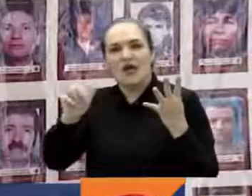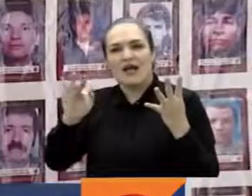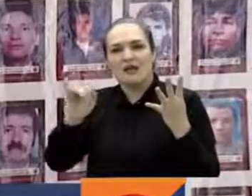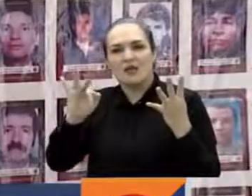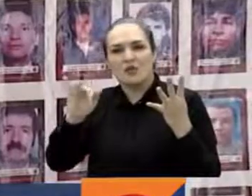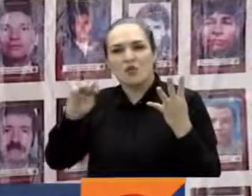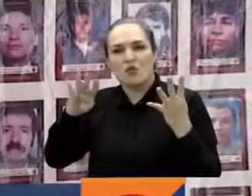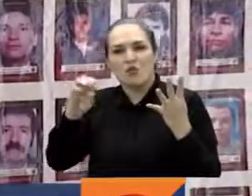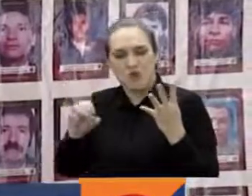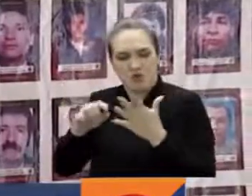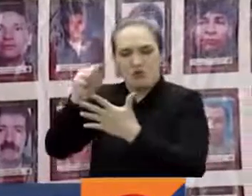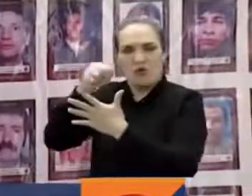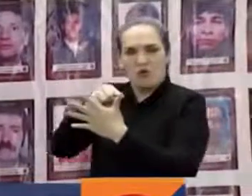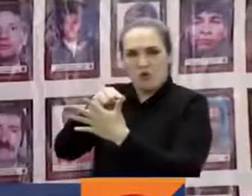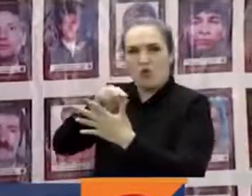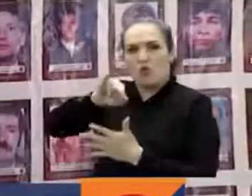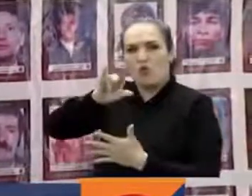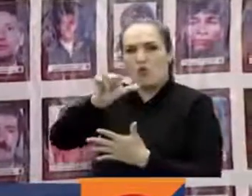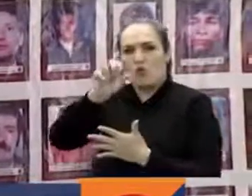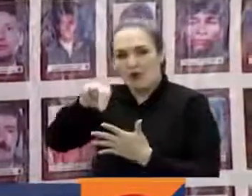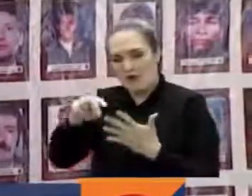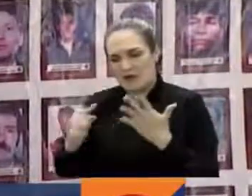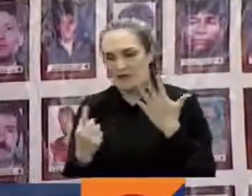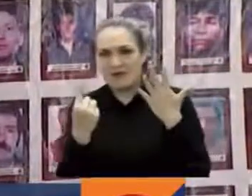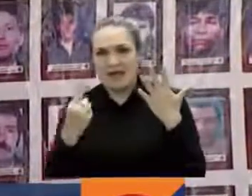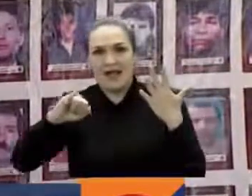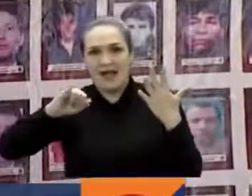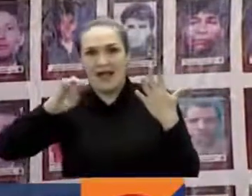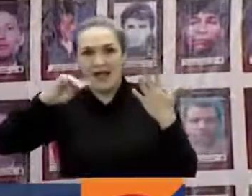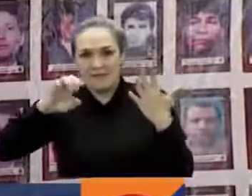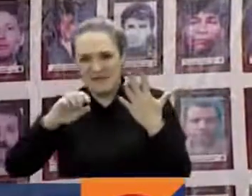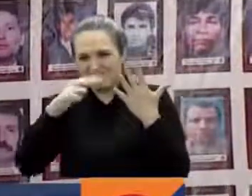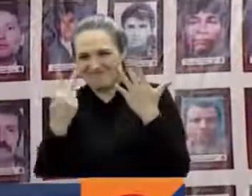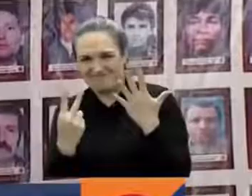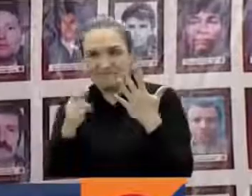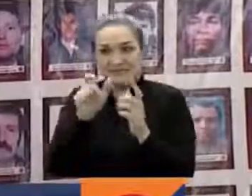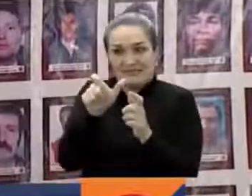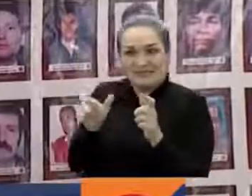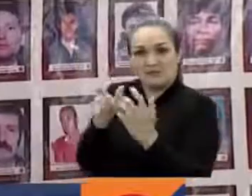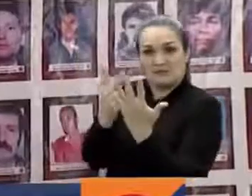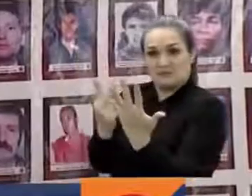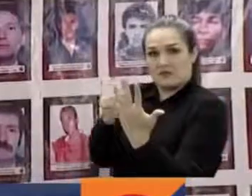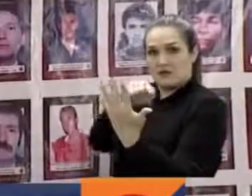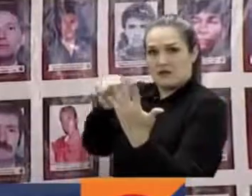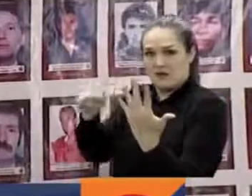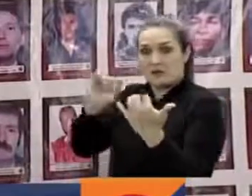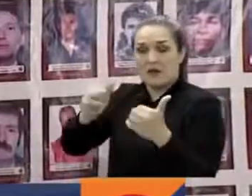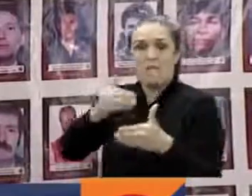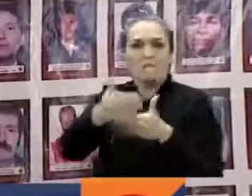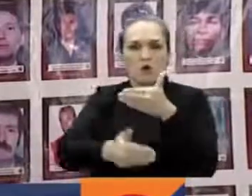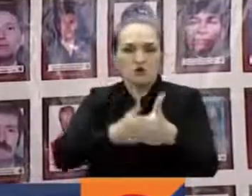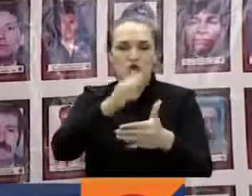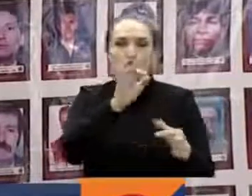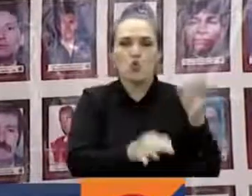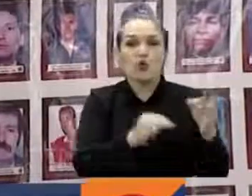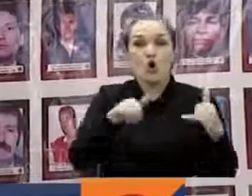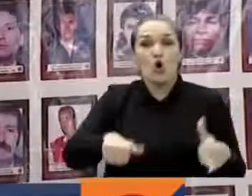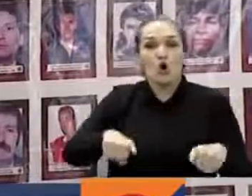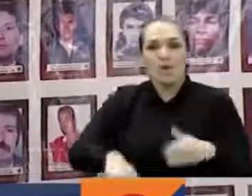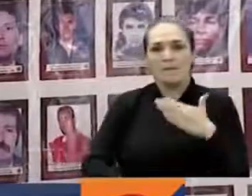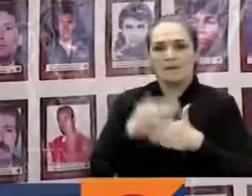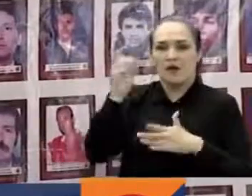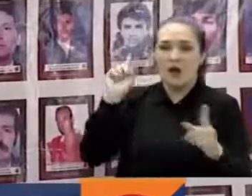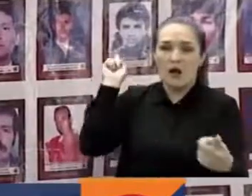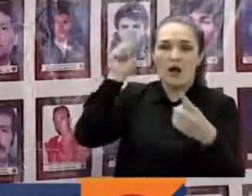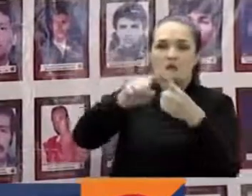Jesús Toncel, Julián Gallo, Jaime Alberto Parra. También recordemos que estas audiencias se empiezan a desarrollar desde hoy e irán hasta